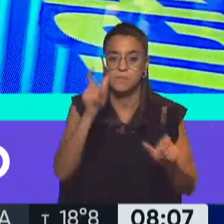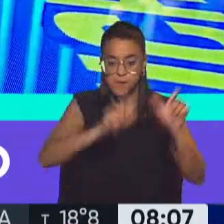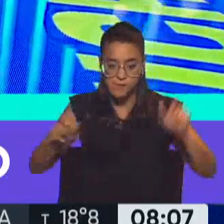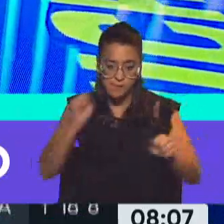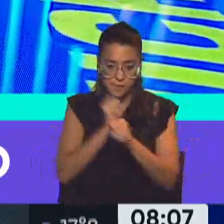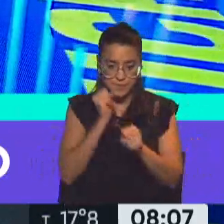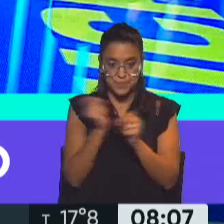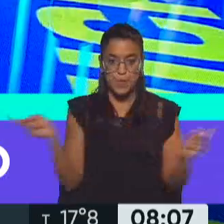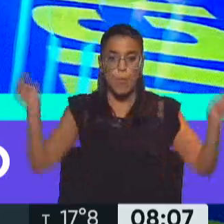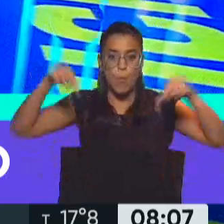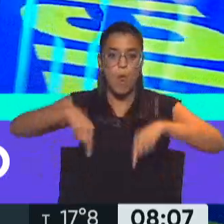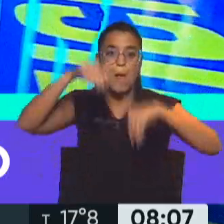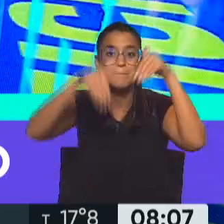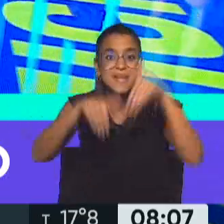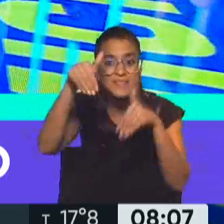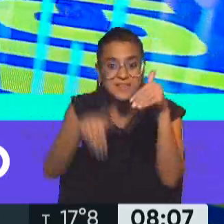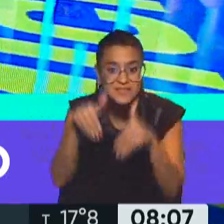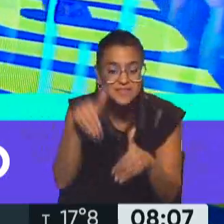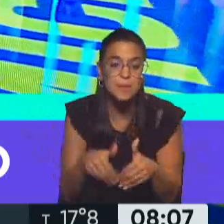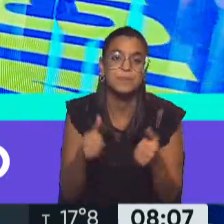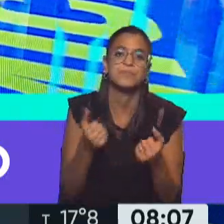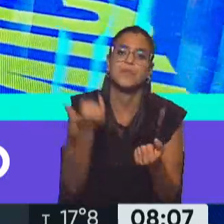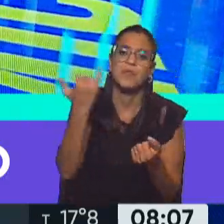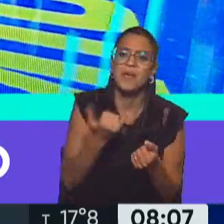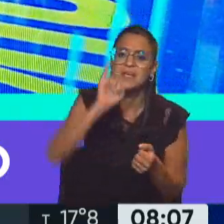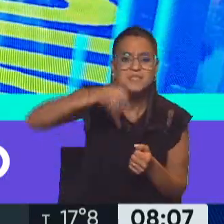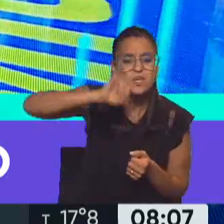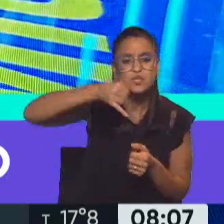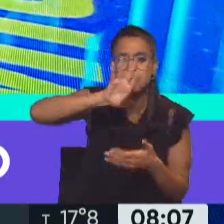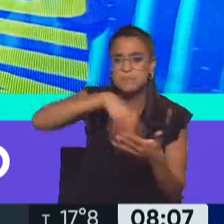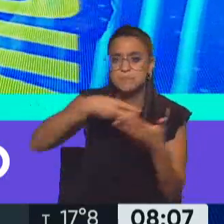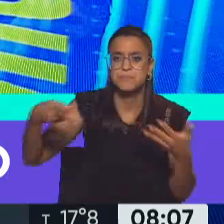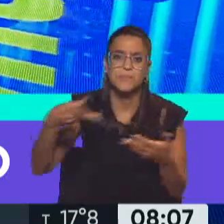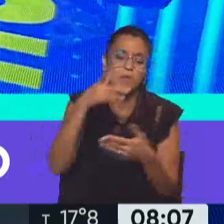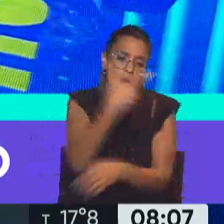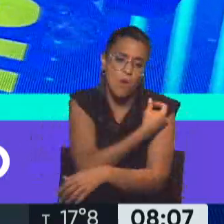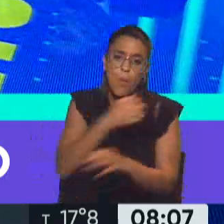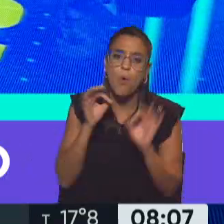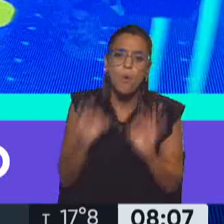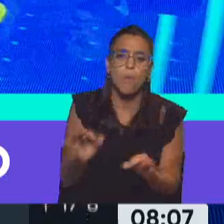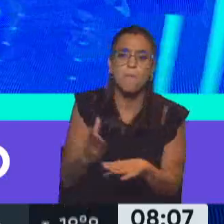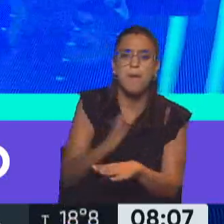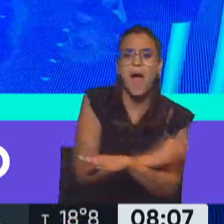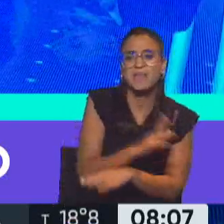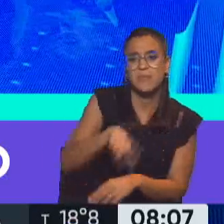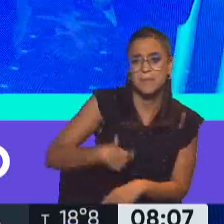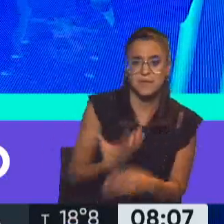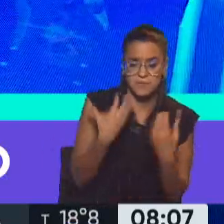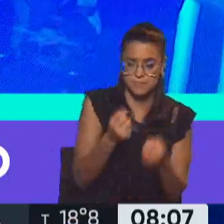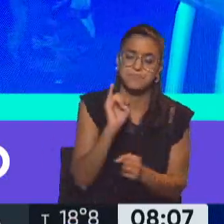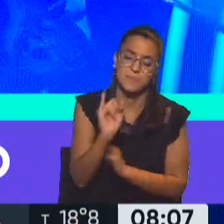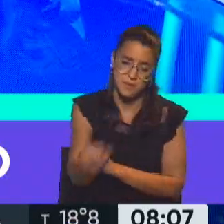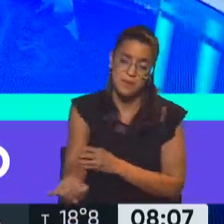para volver a trabajar de manera presencial tengan sí o sí esquema completo. ¿El pase sanitario es el paso previo? Sí,